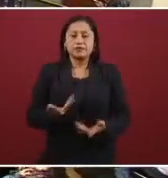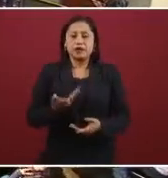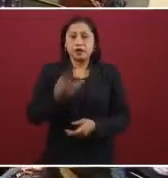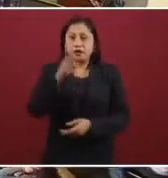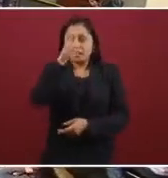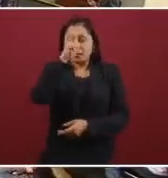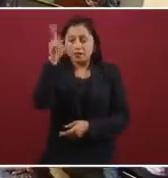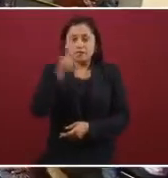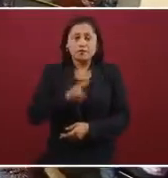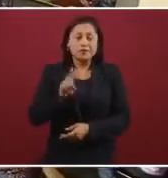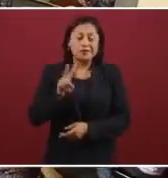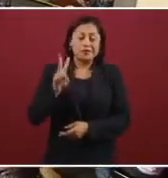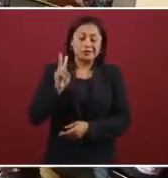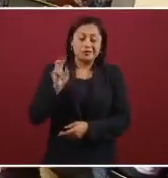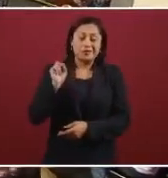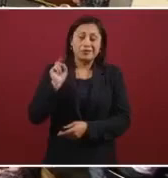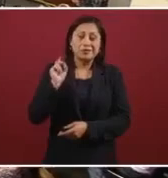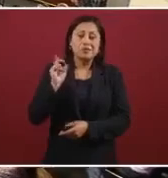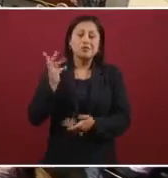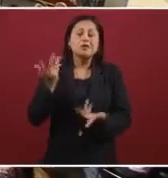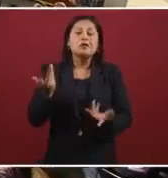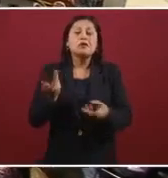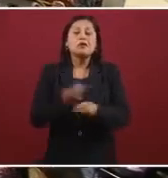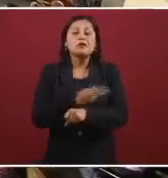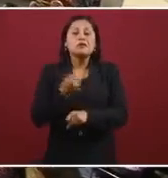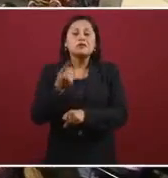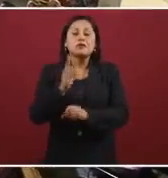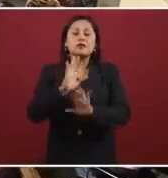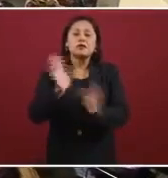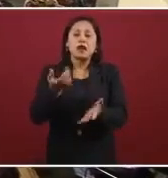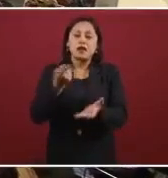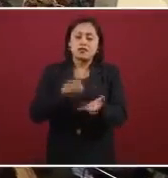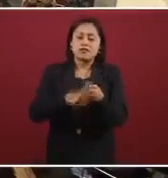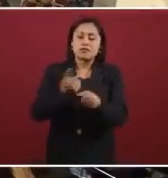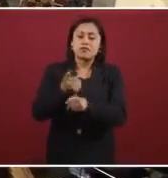es que incluso ya se anda postulando para ahí, para la dirección de administración de Pemex,